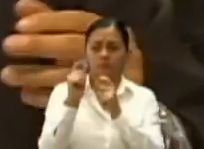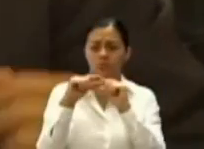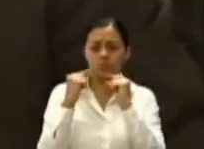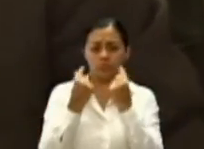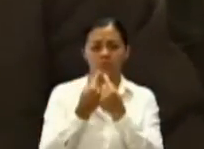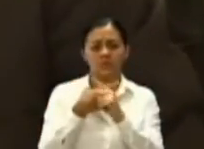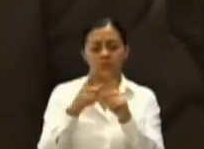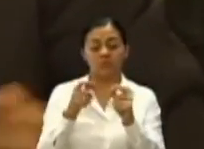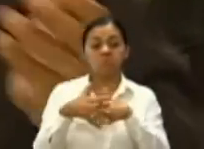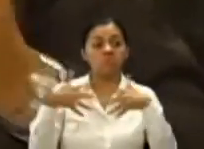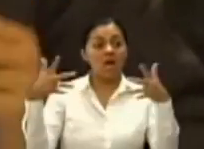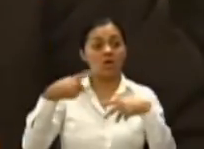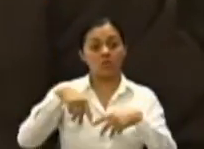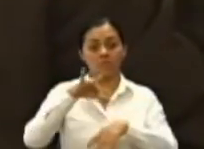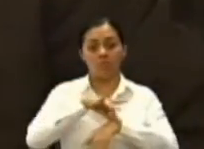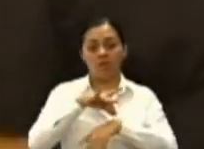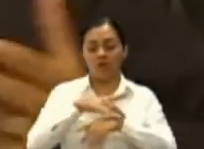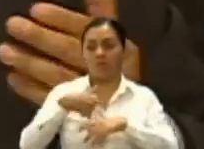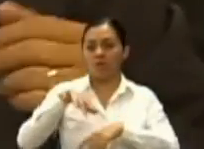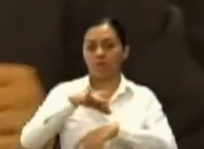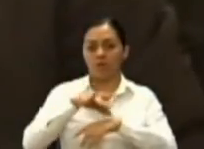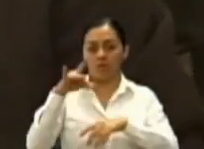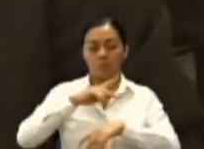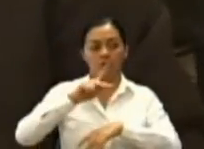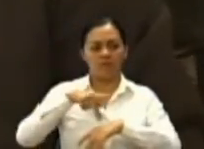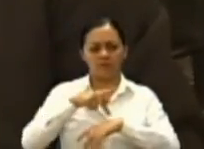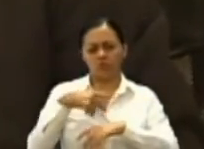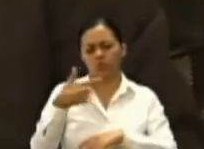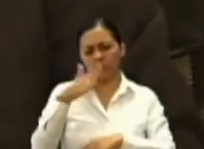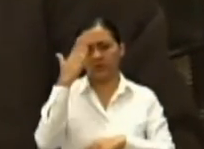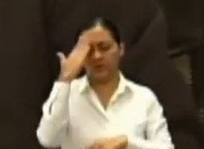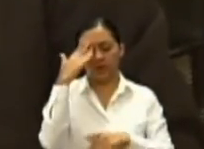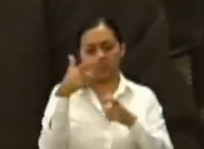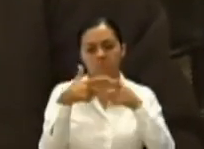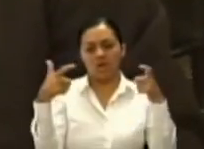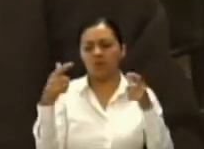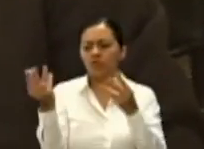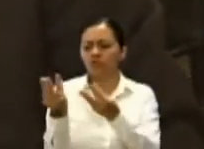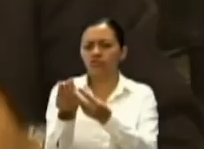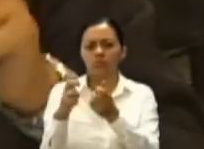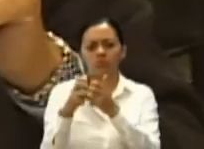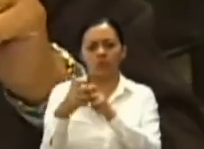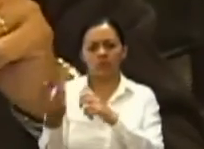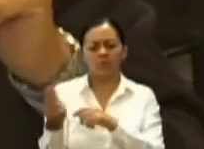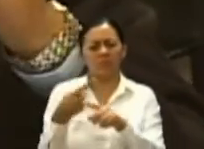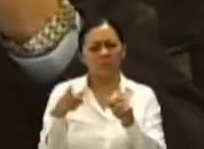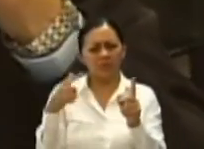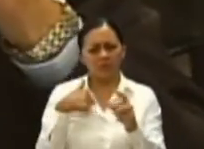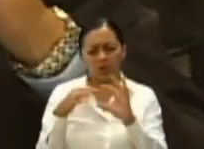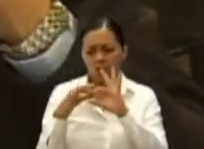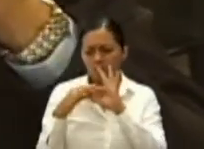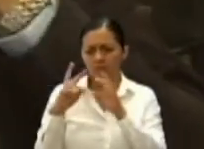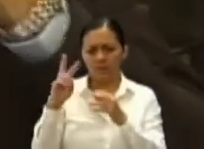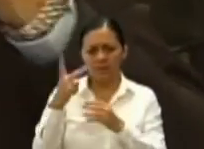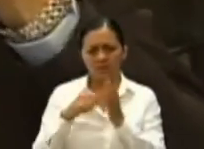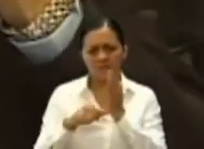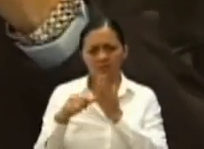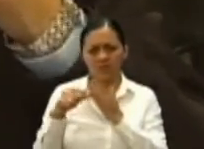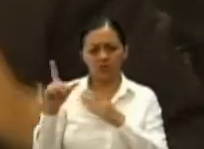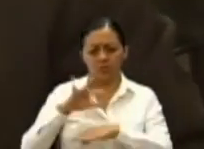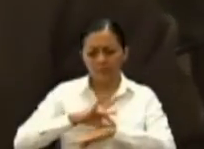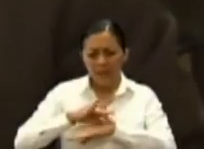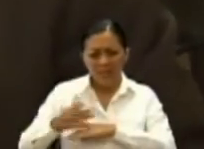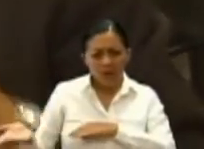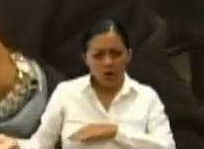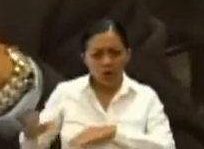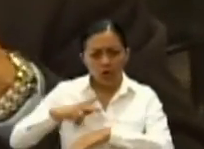inmensa mayoría de médicos no se presta a esas cosas saben lo que hemos hecho por el sector salud pero nuestro compañero nuestro viceministro médico el